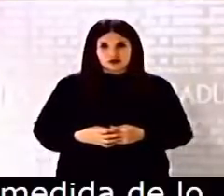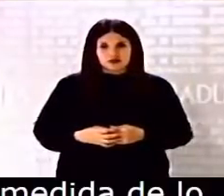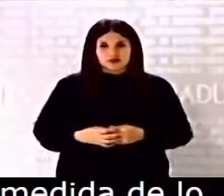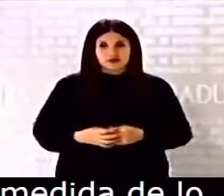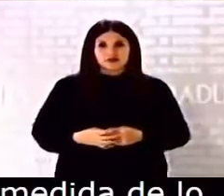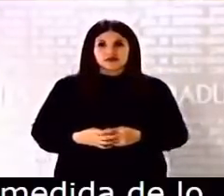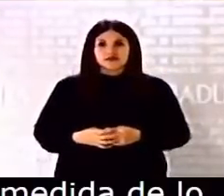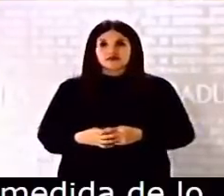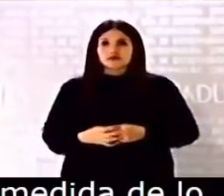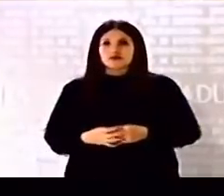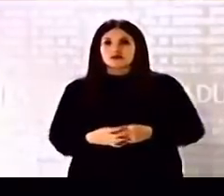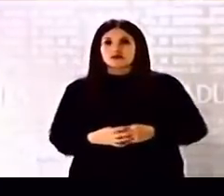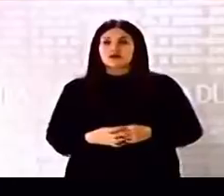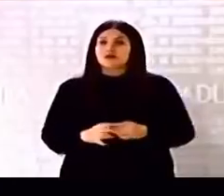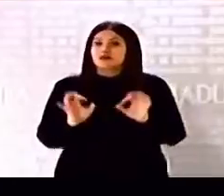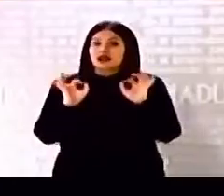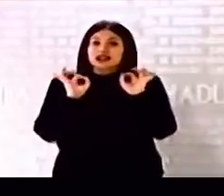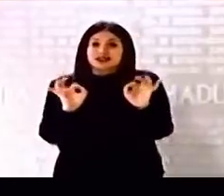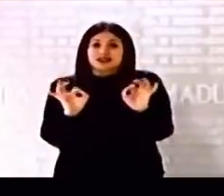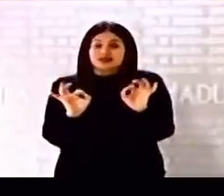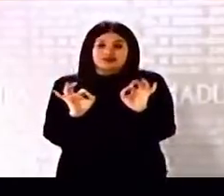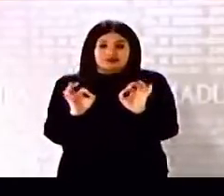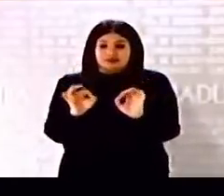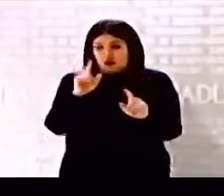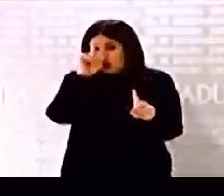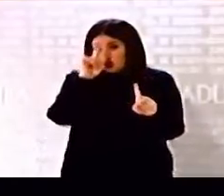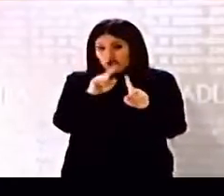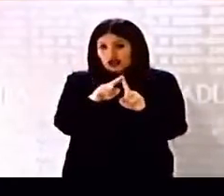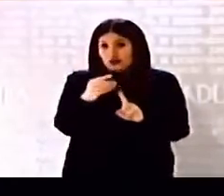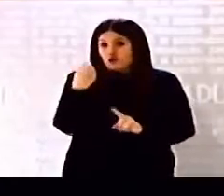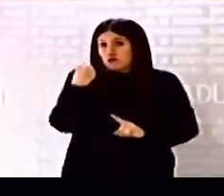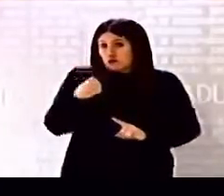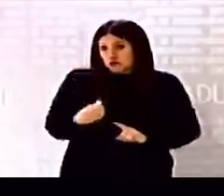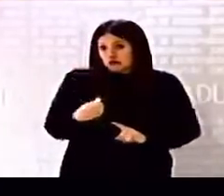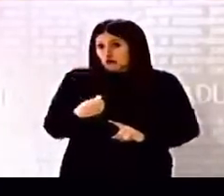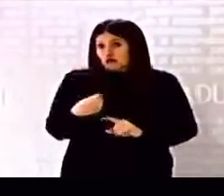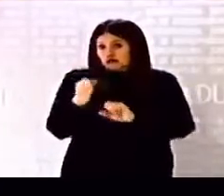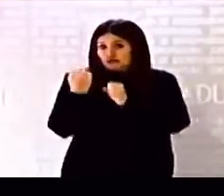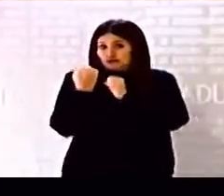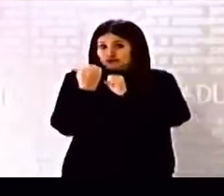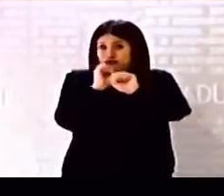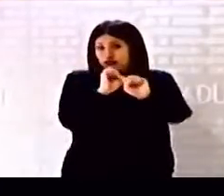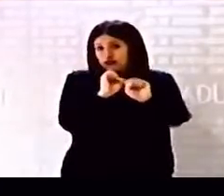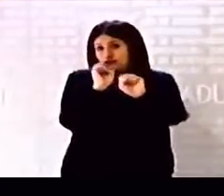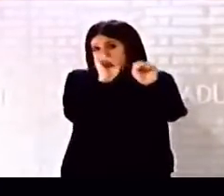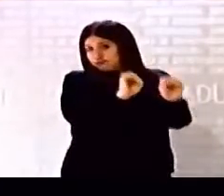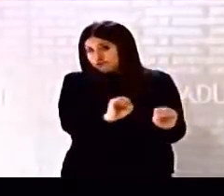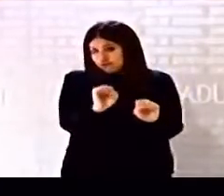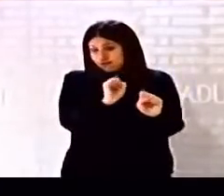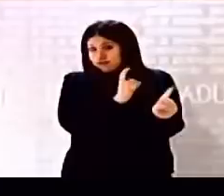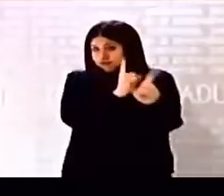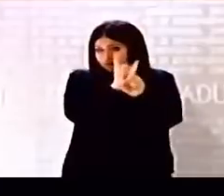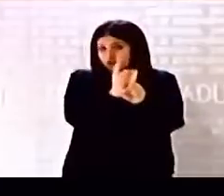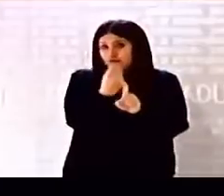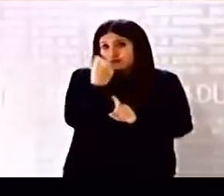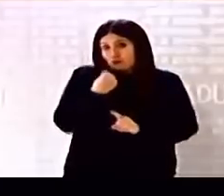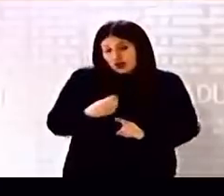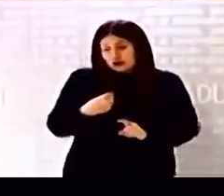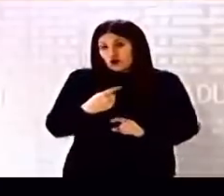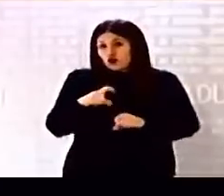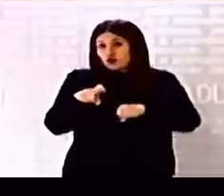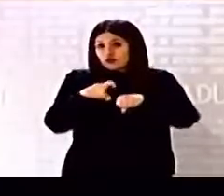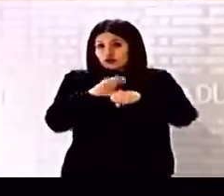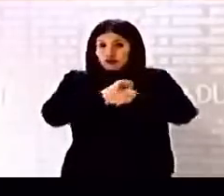Eso es cómo se puede combatir, además de la secuenciación, es cómo se puede combatir la amenaza de las